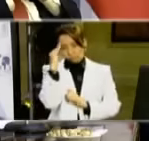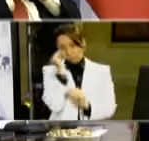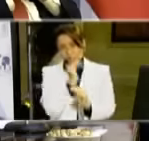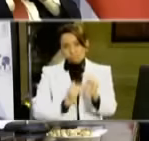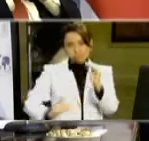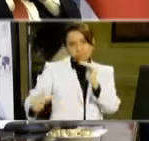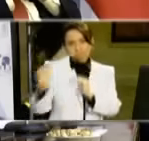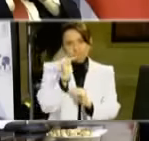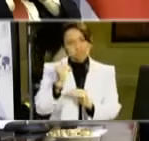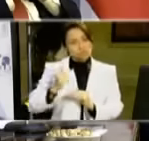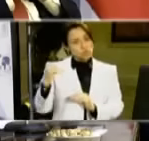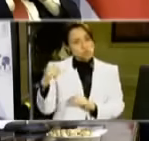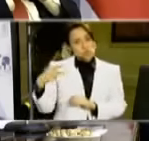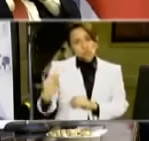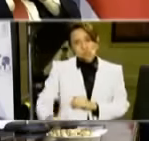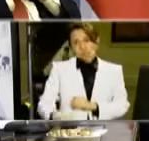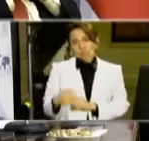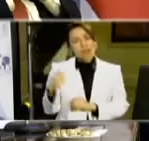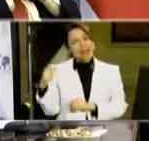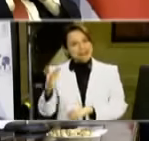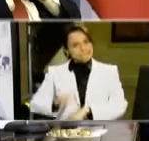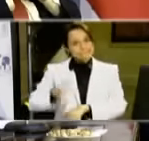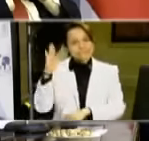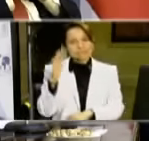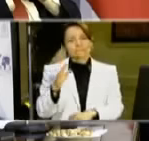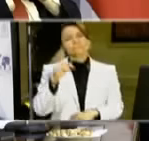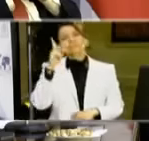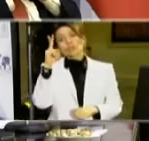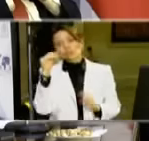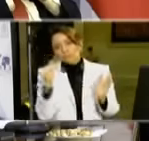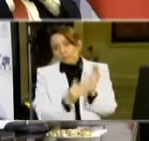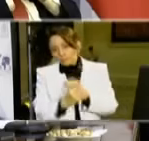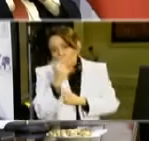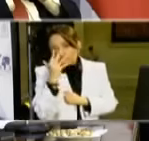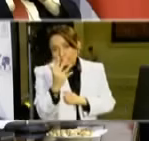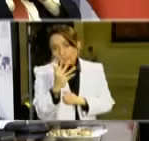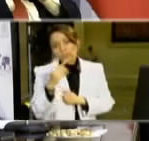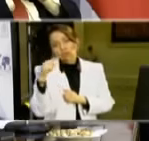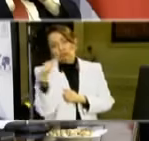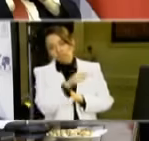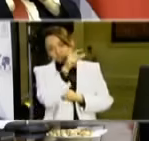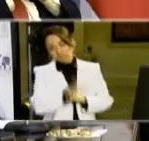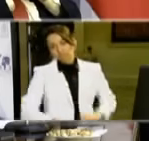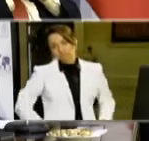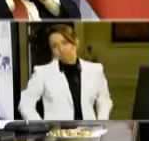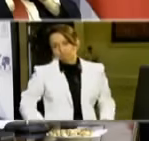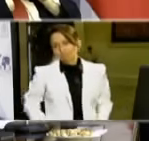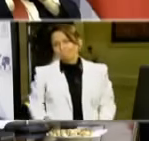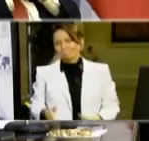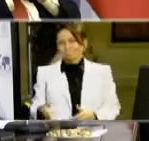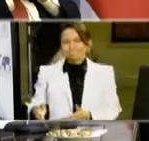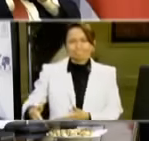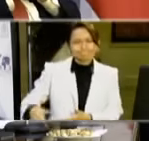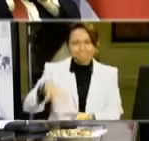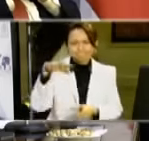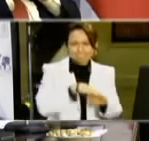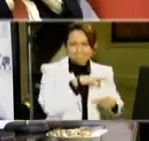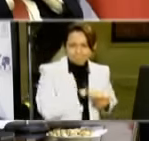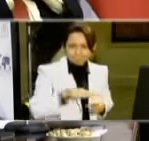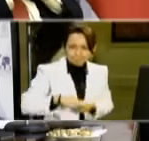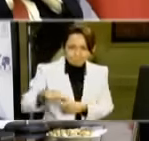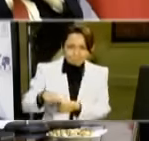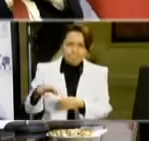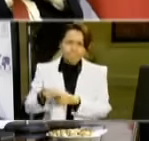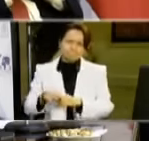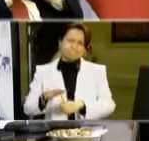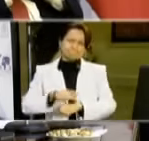El 2 de mayo del 2005, Insulza logró más de los 18 votos necesarios para ser elegido como nuevo